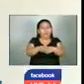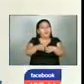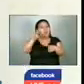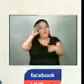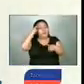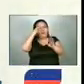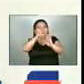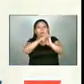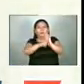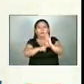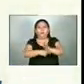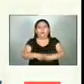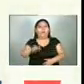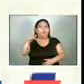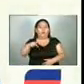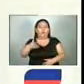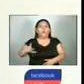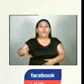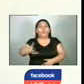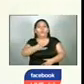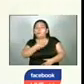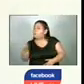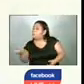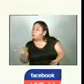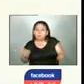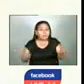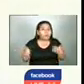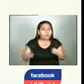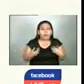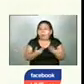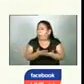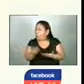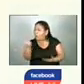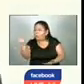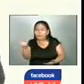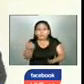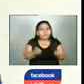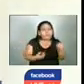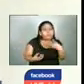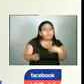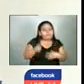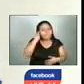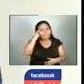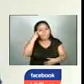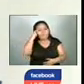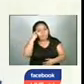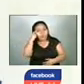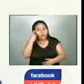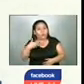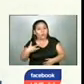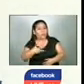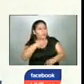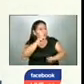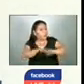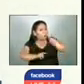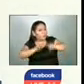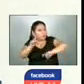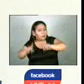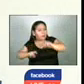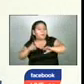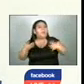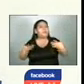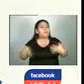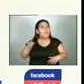mandato. En este momento como partido estamos escuchando a todos, estamos escuchando todas las posturas, estamos haciendo consultas al interno